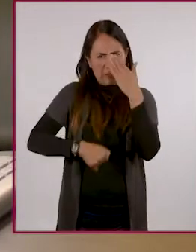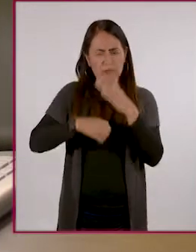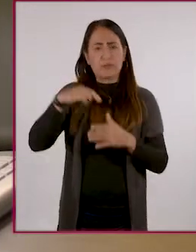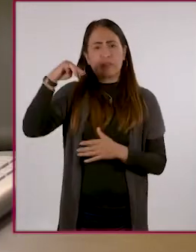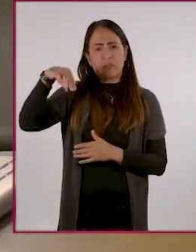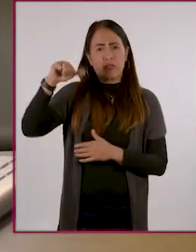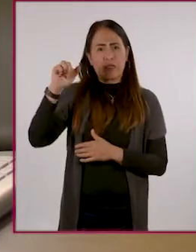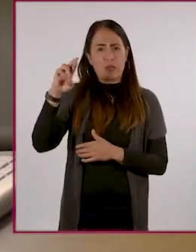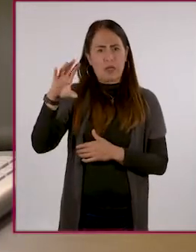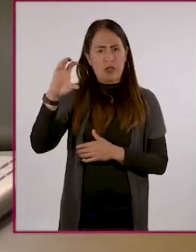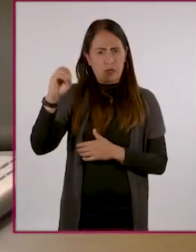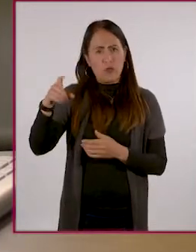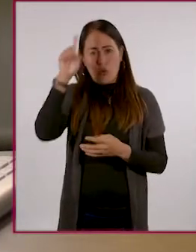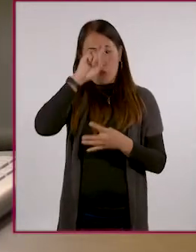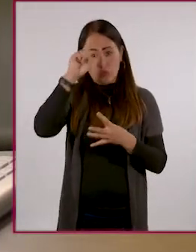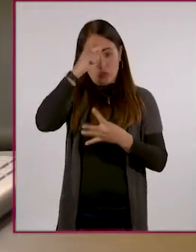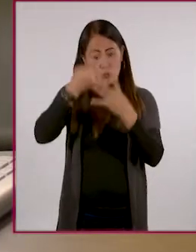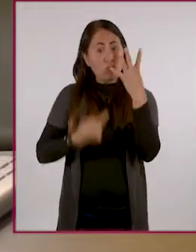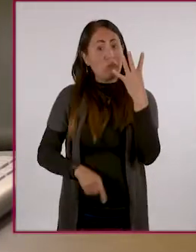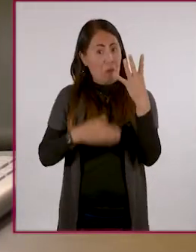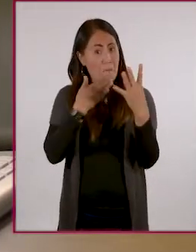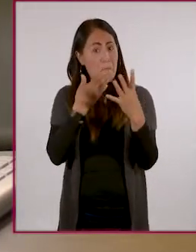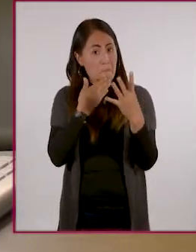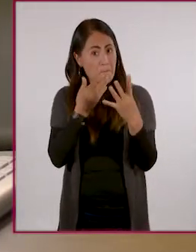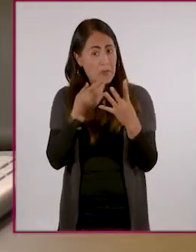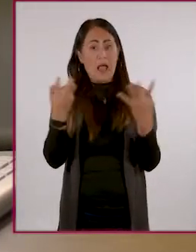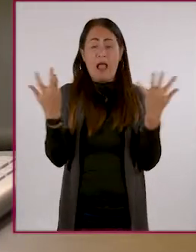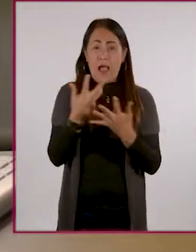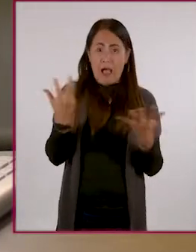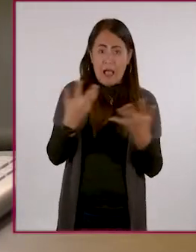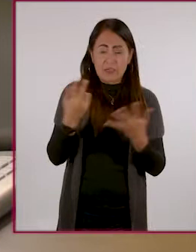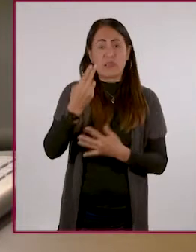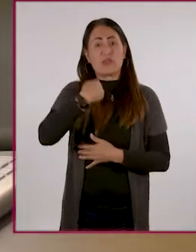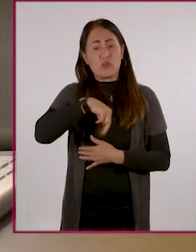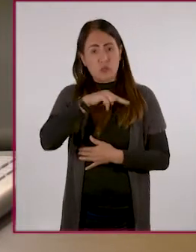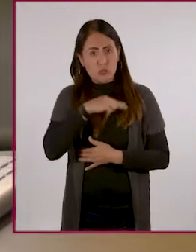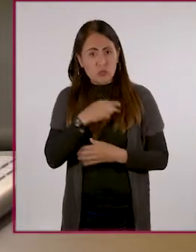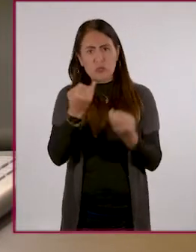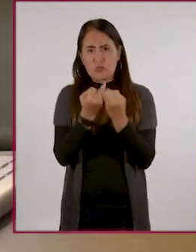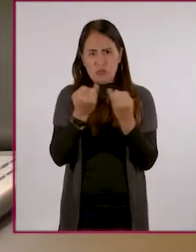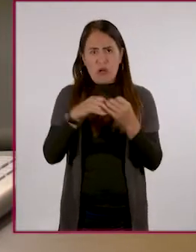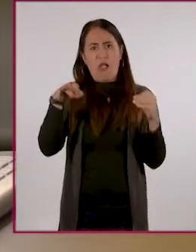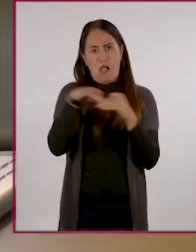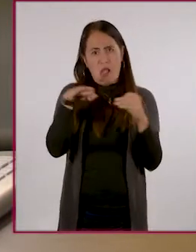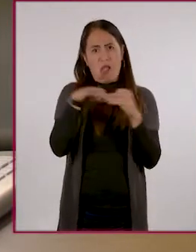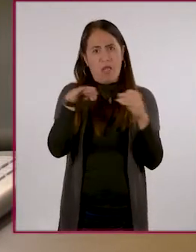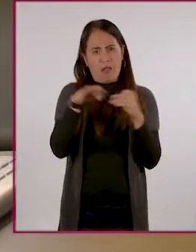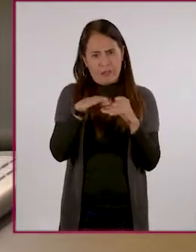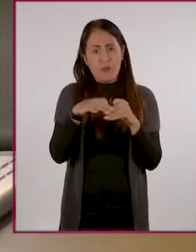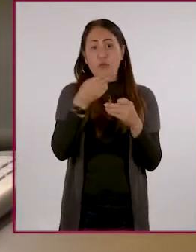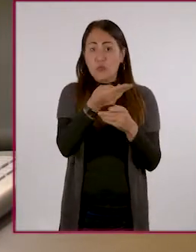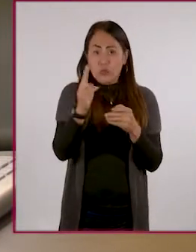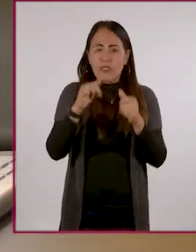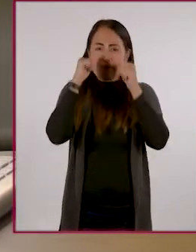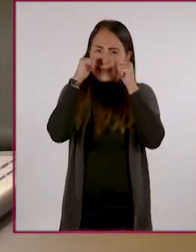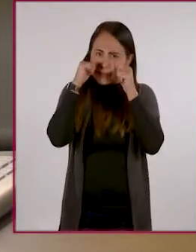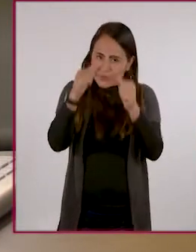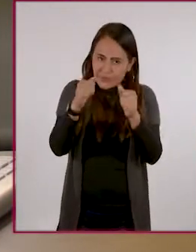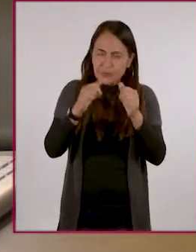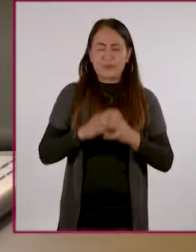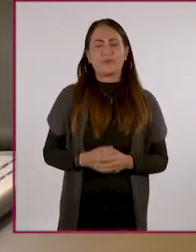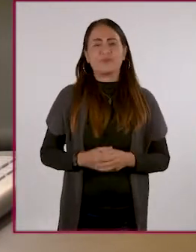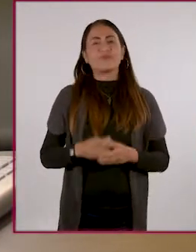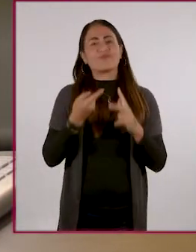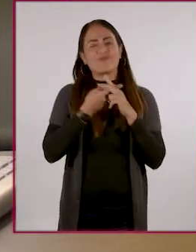Yair también nos compartirá varios trucos muy útiles, ya que son acciones que necesitamos realizar reiteradamente. Así que estén muy